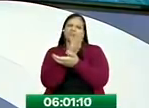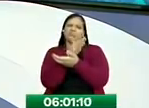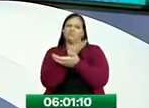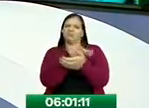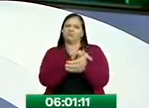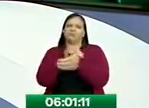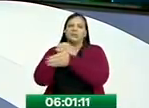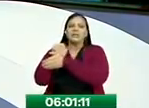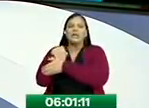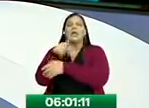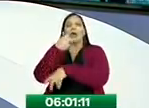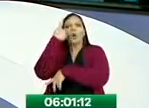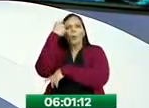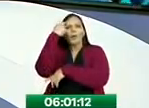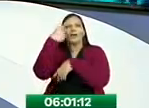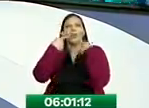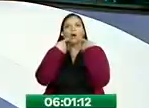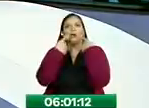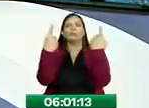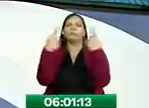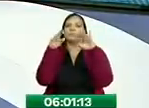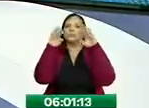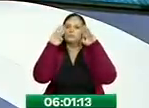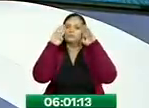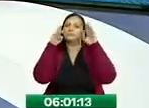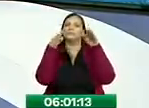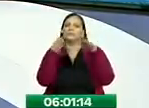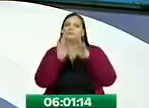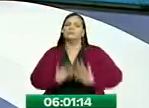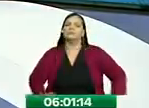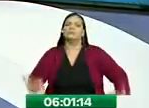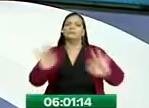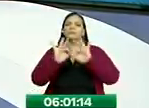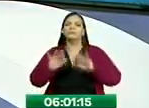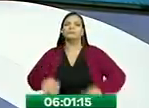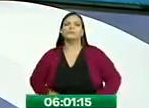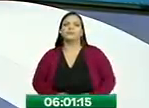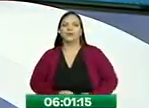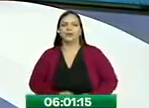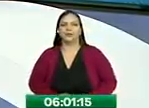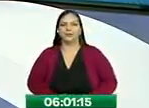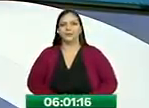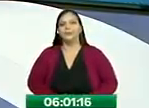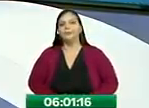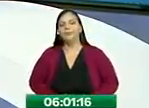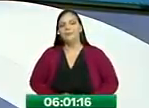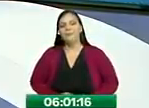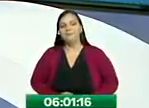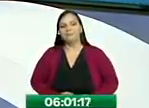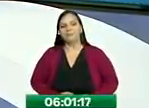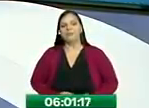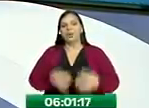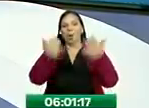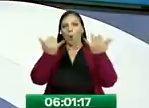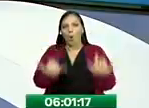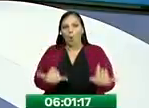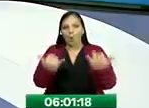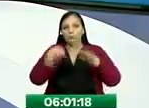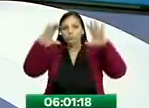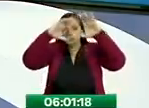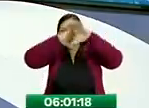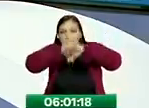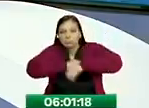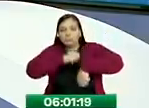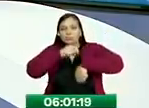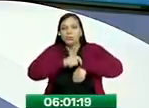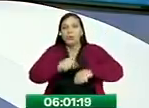pena aclarar y vale la pena ratificar es que habrá estado de excepción ya que rige desde el día de hoy y el día